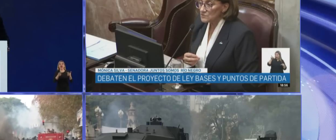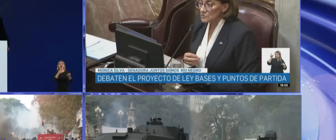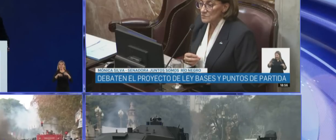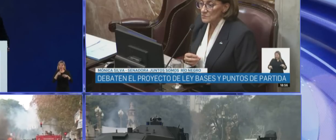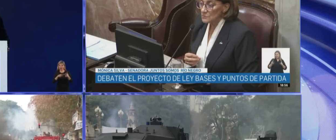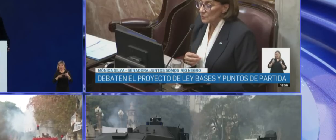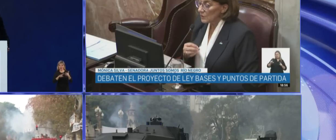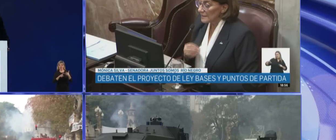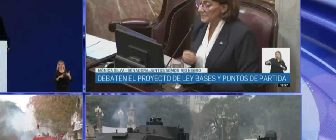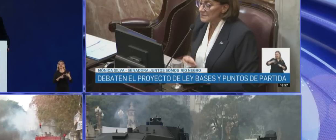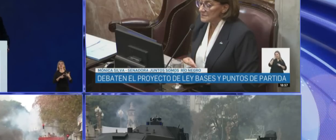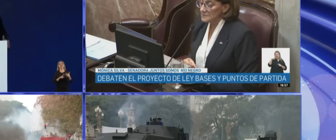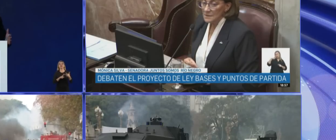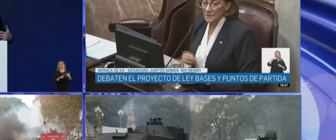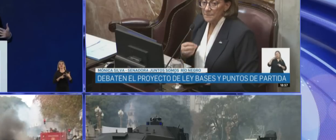cambiaria.